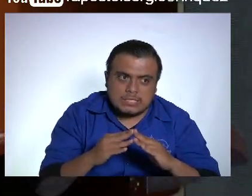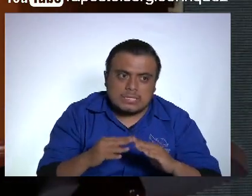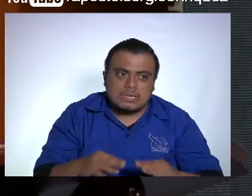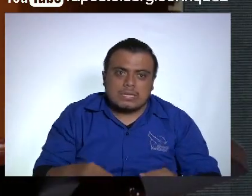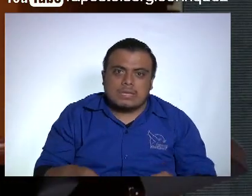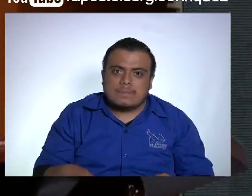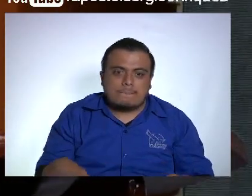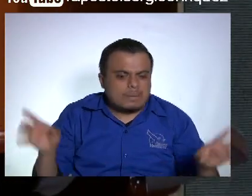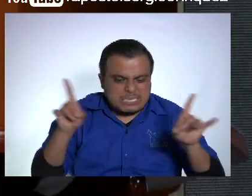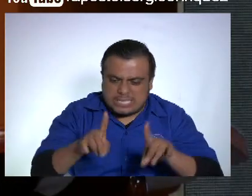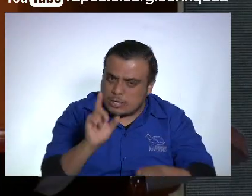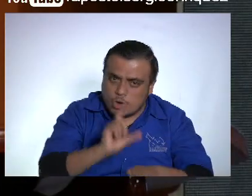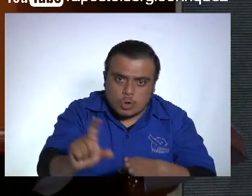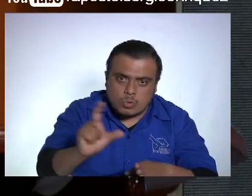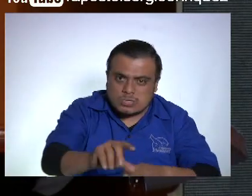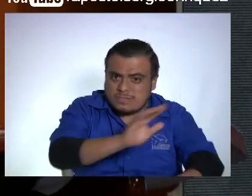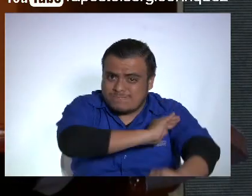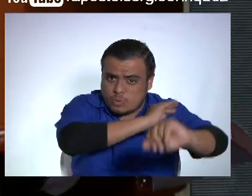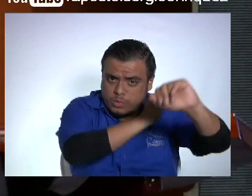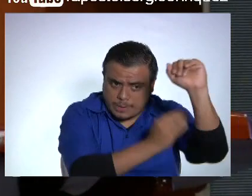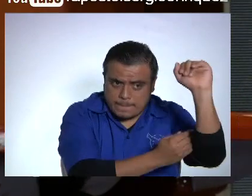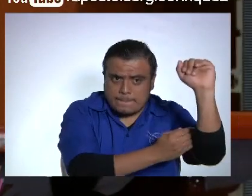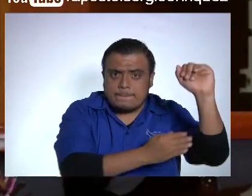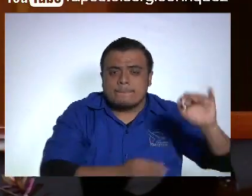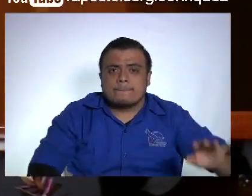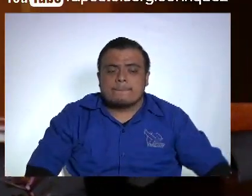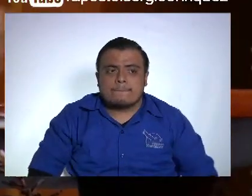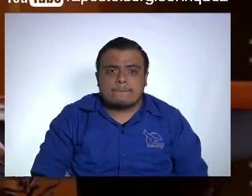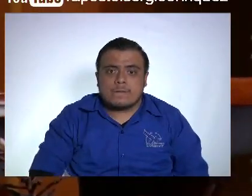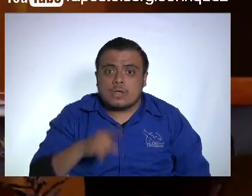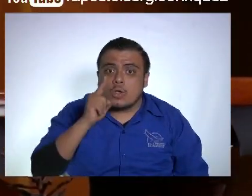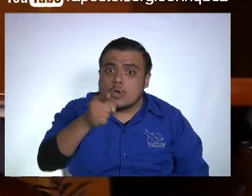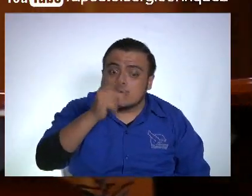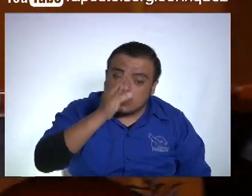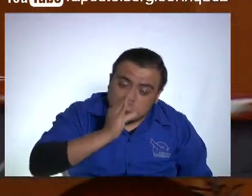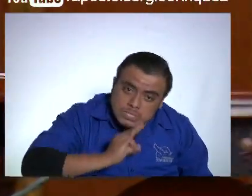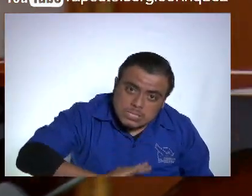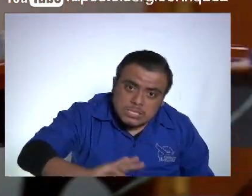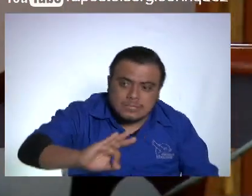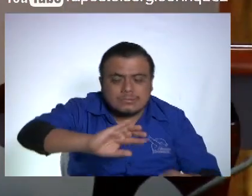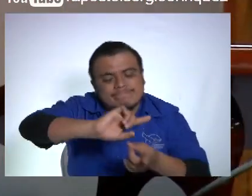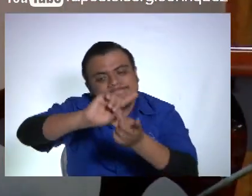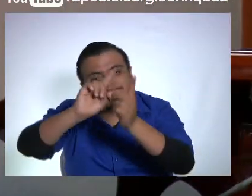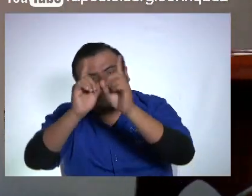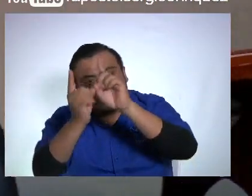Sucederán cosas poderosas. Tus hijos cambiarán.